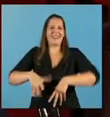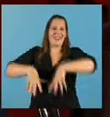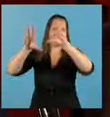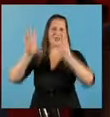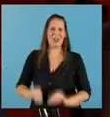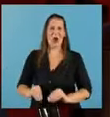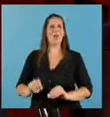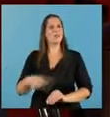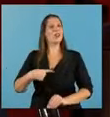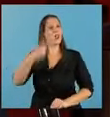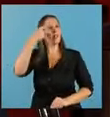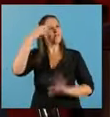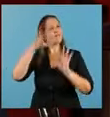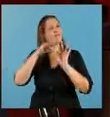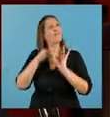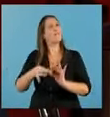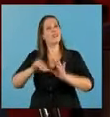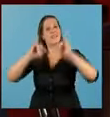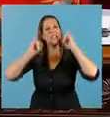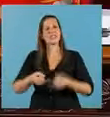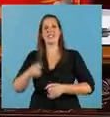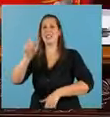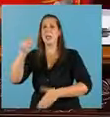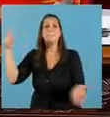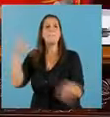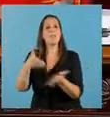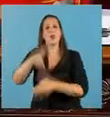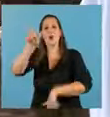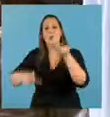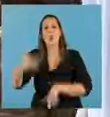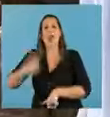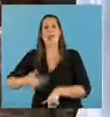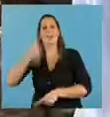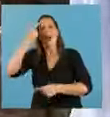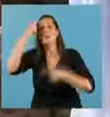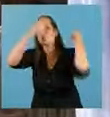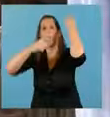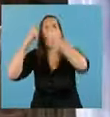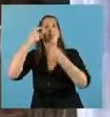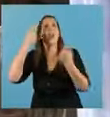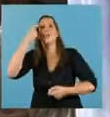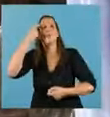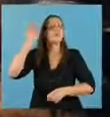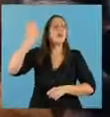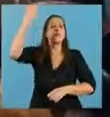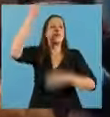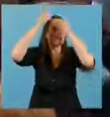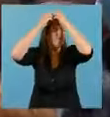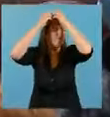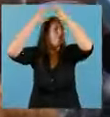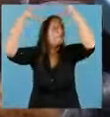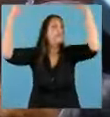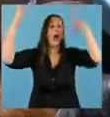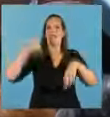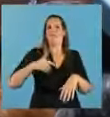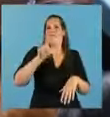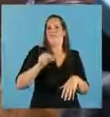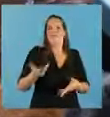espíritu creativo de millones de argentinos que sueñan y proyectan un gran país. La agenda de un nuevo